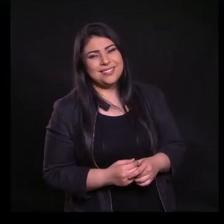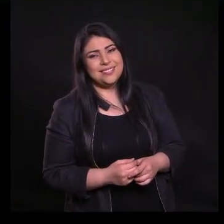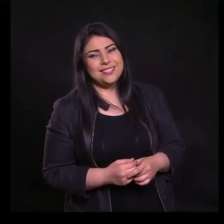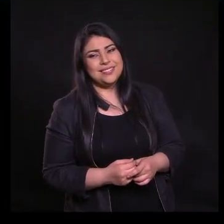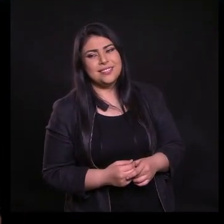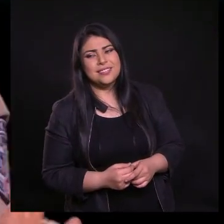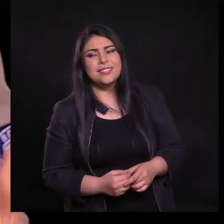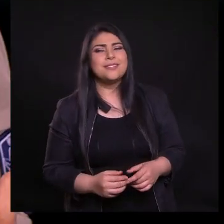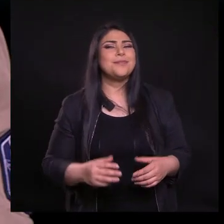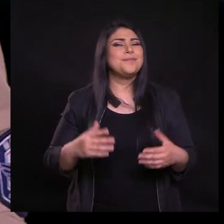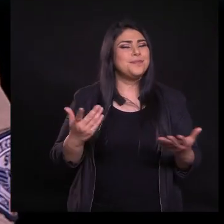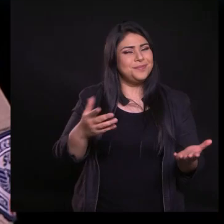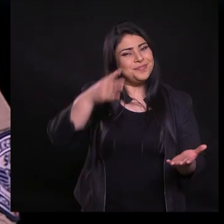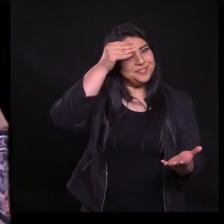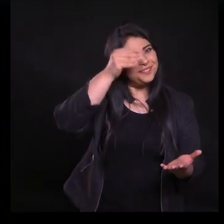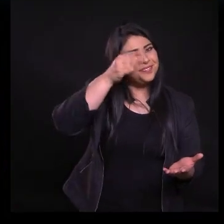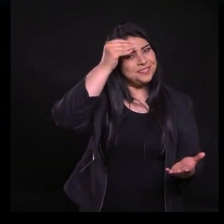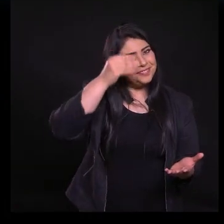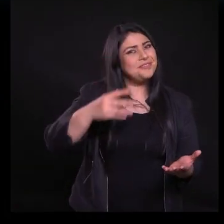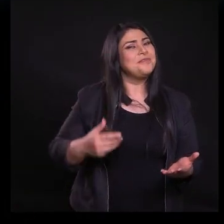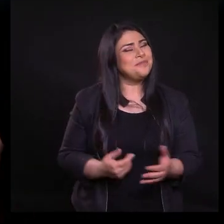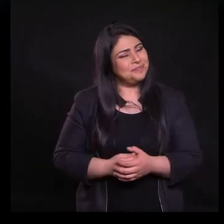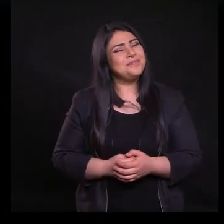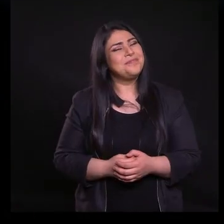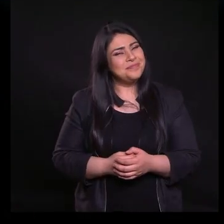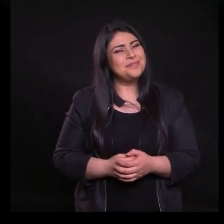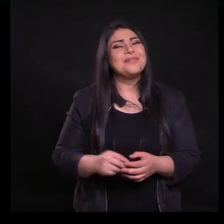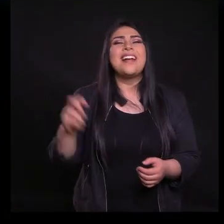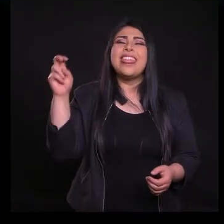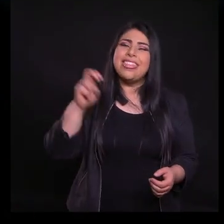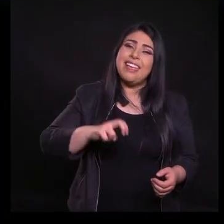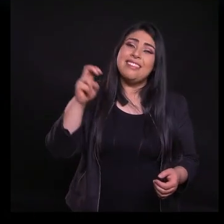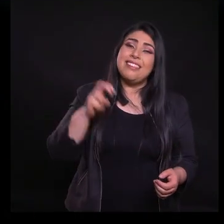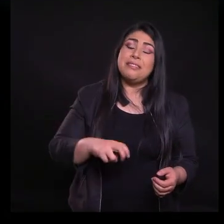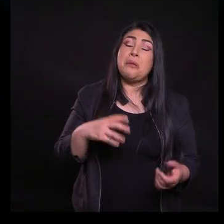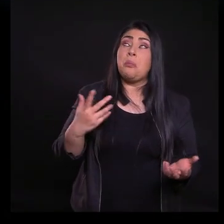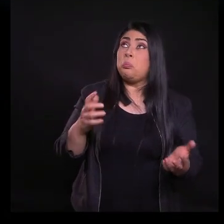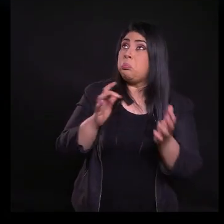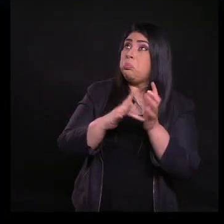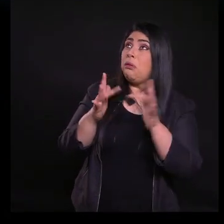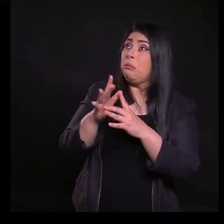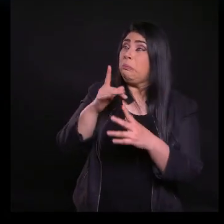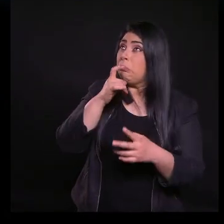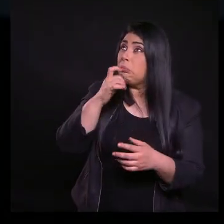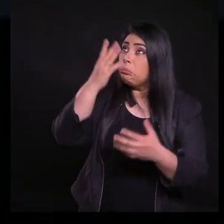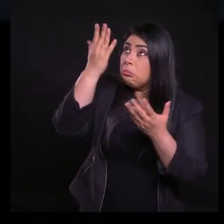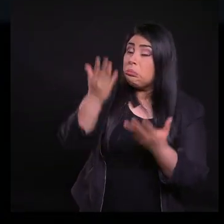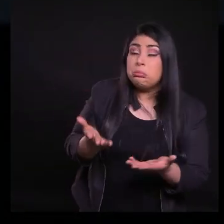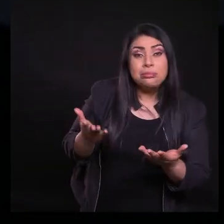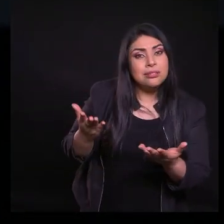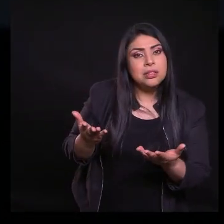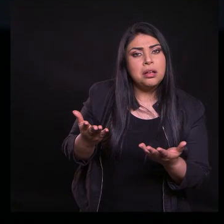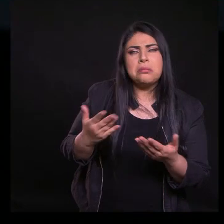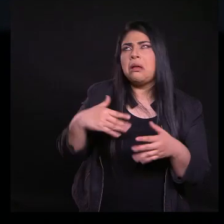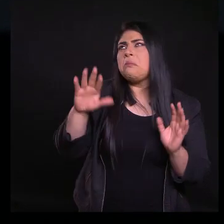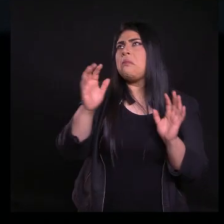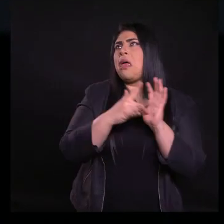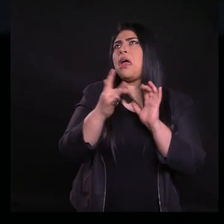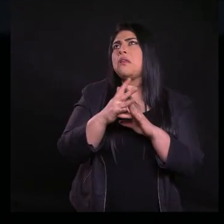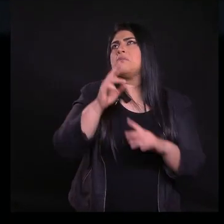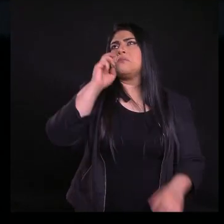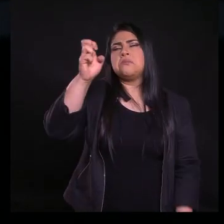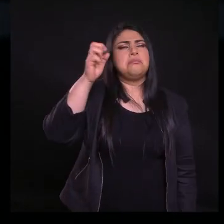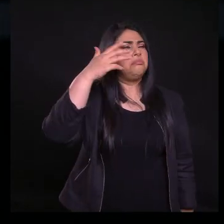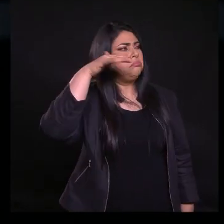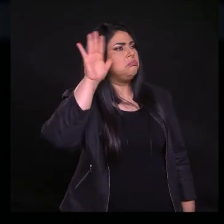porque estamos aprendiendo el día de hoy esto porque necesitamos saber quién es jesús en nuestras vidas creo sea un concepto por favor